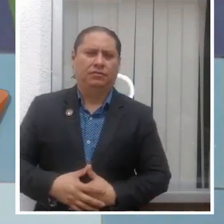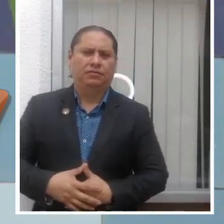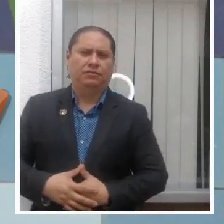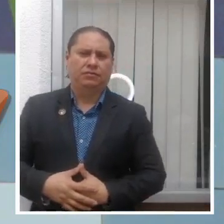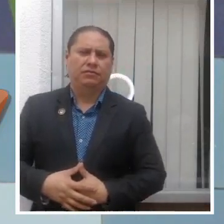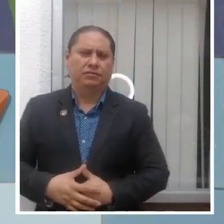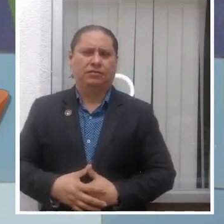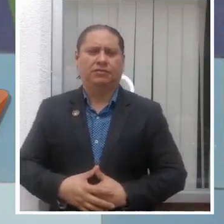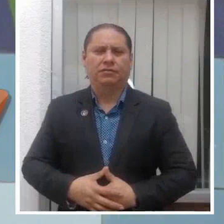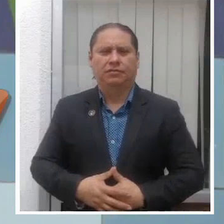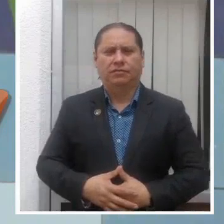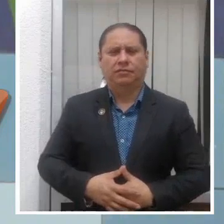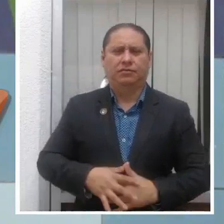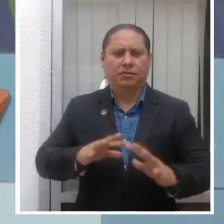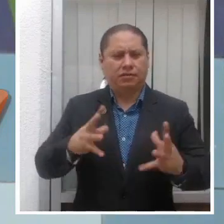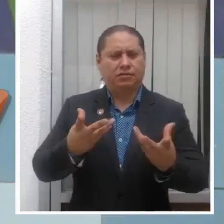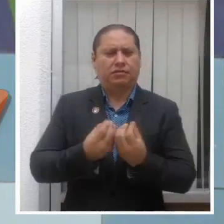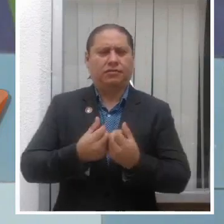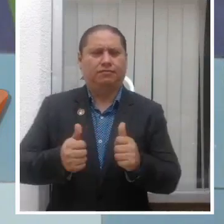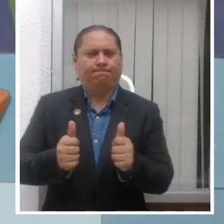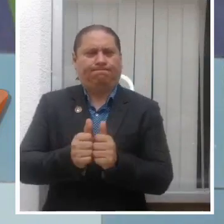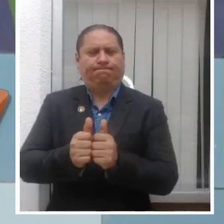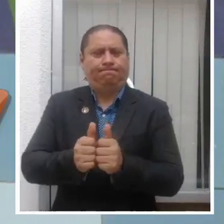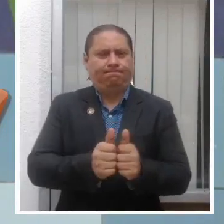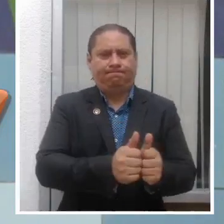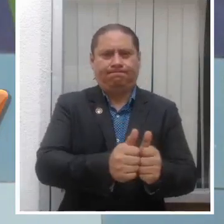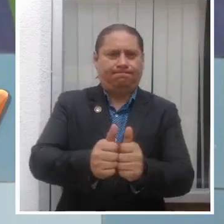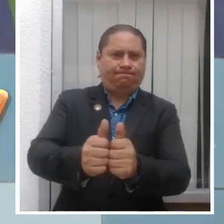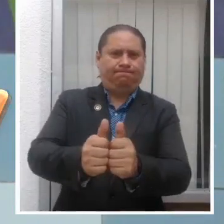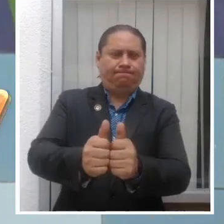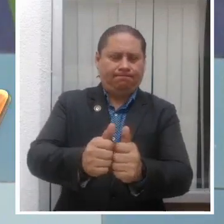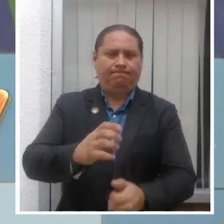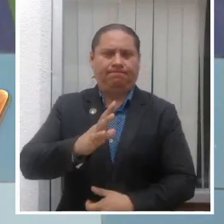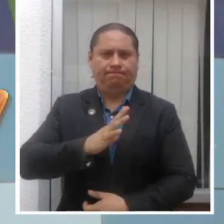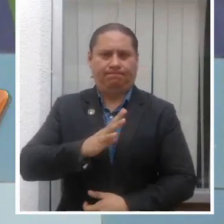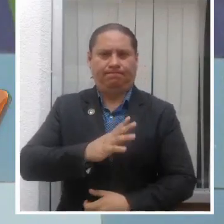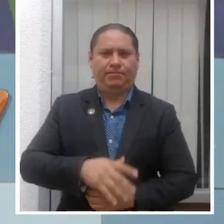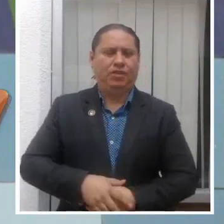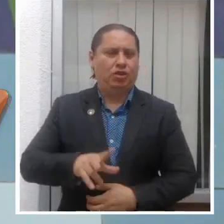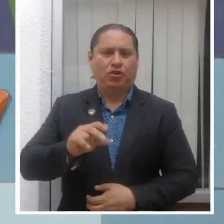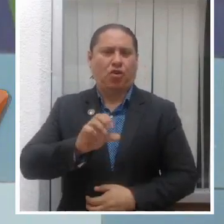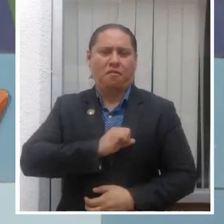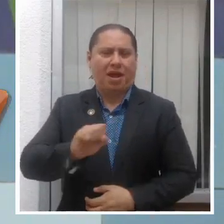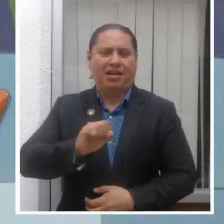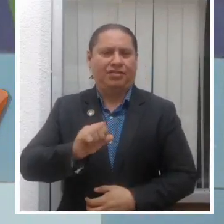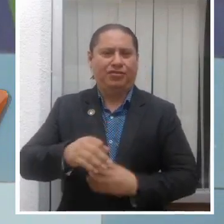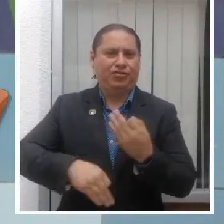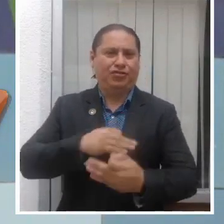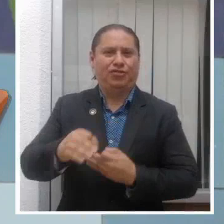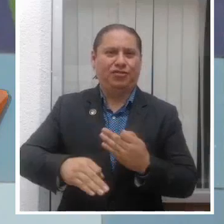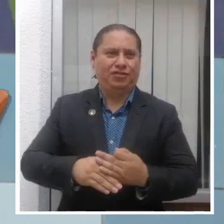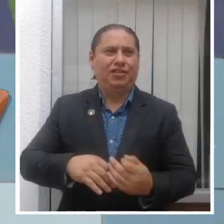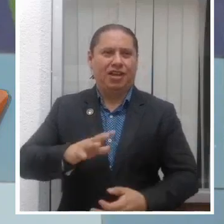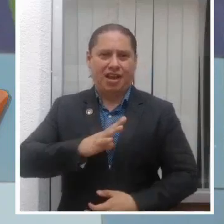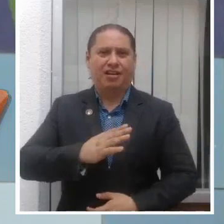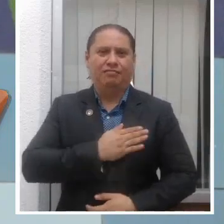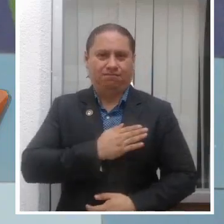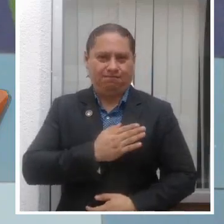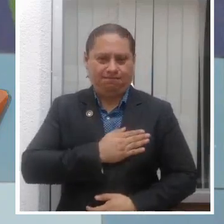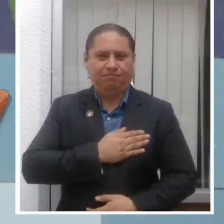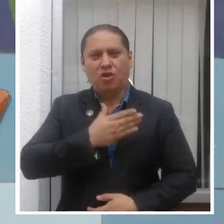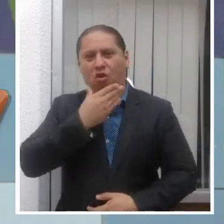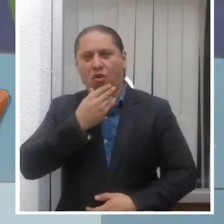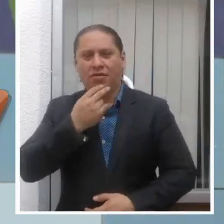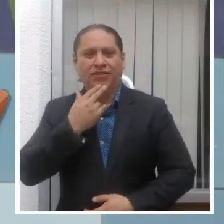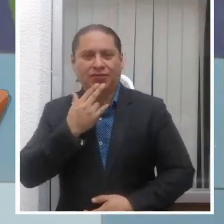en su momento caminan junto con nosotros. Sí los hay, no todos son malos. Hay hombres buenos y hay